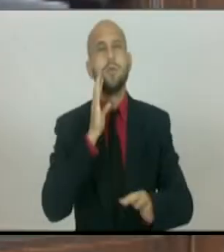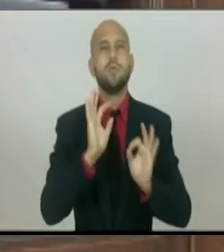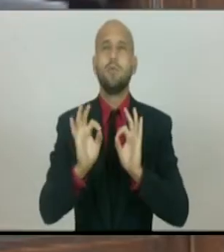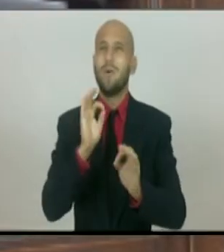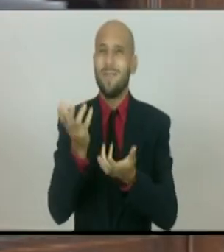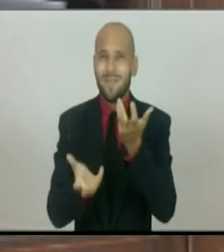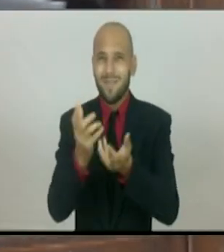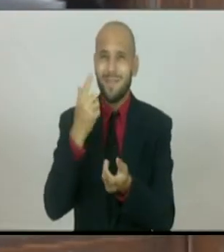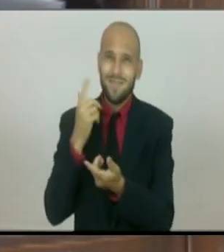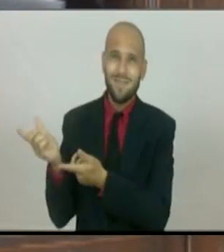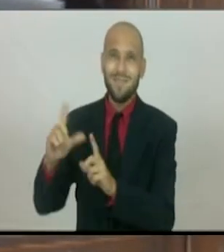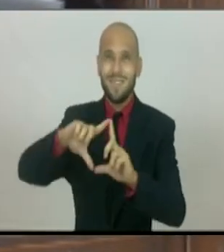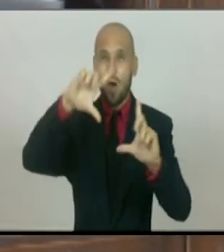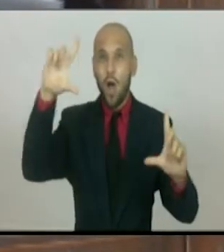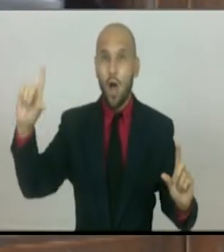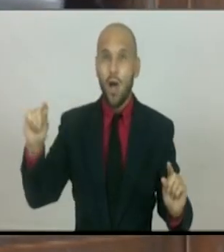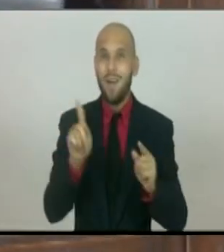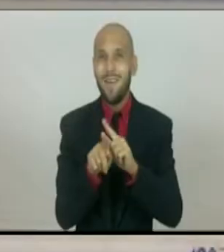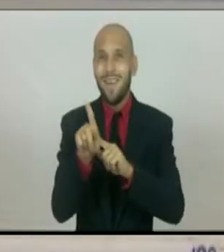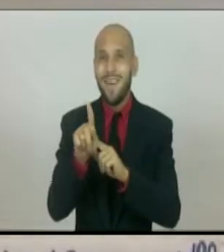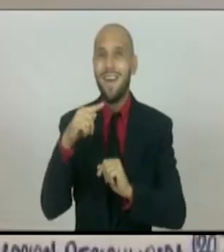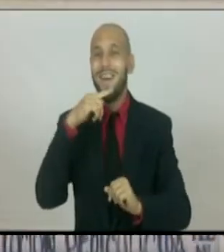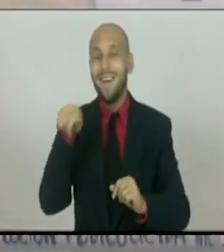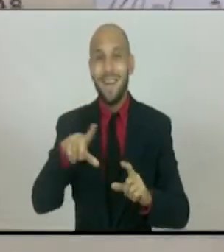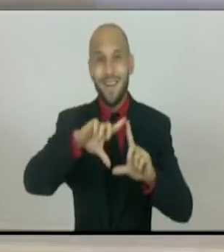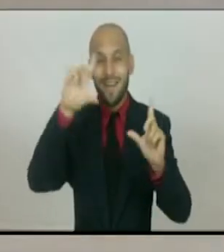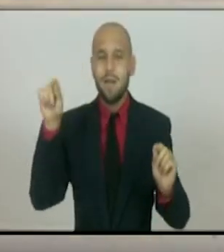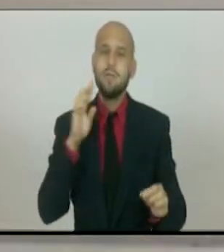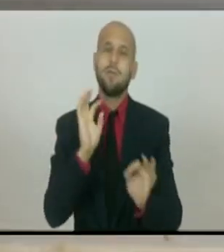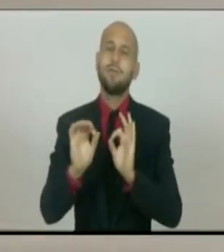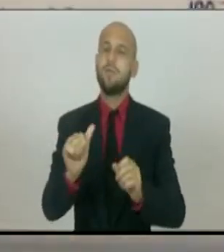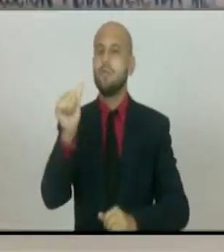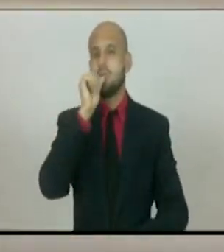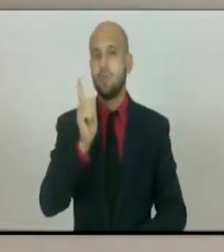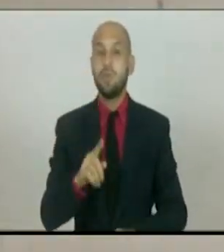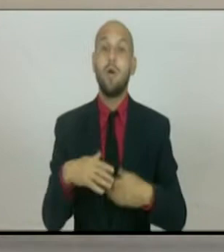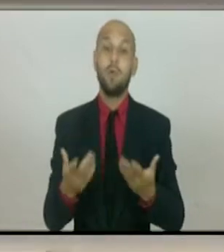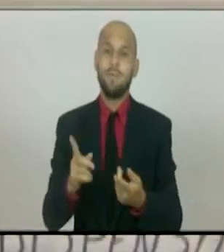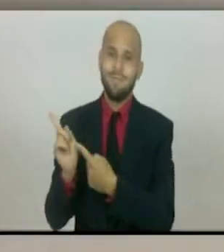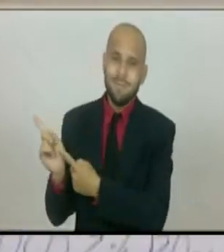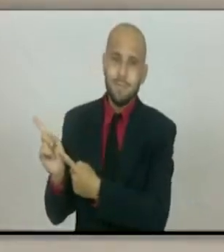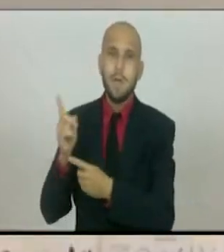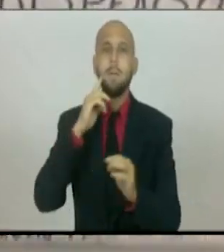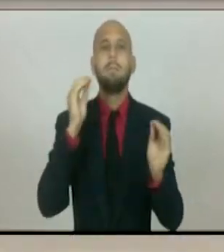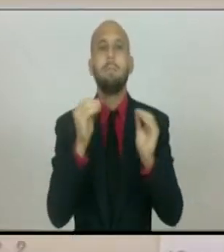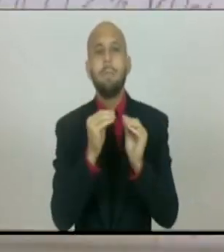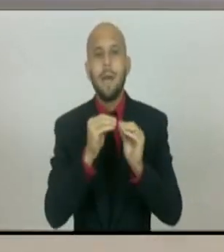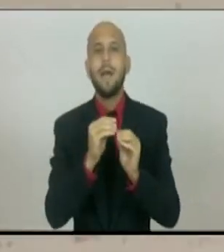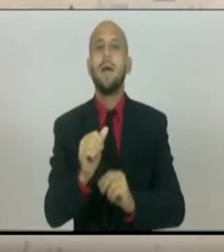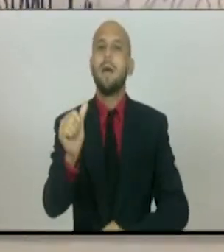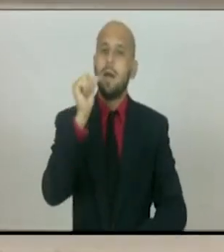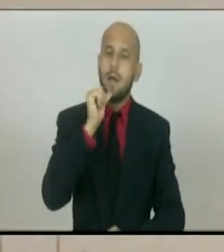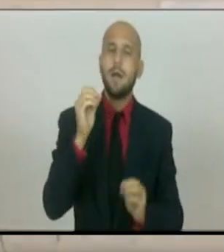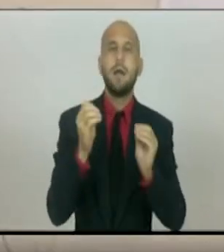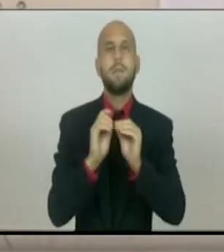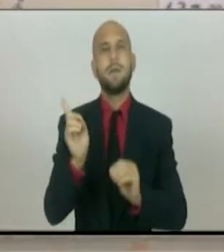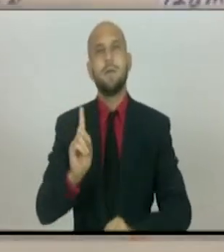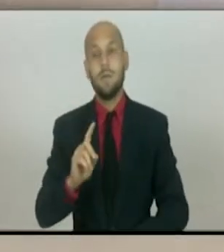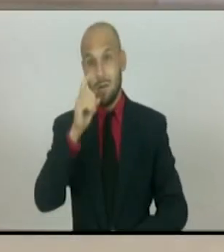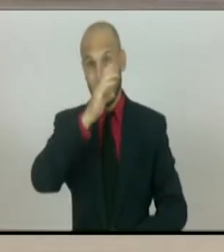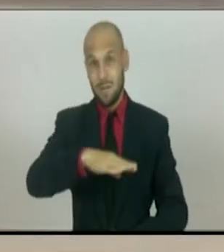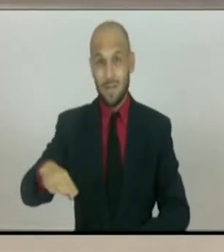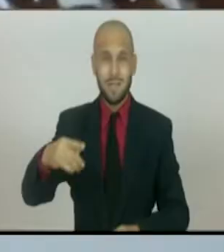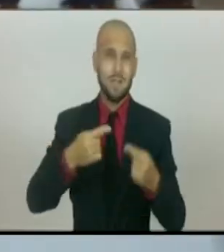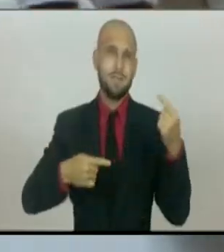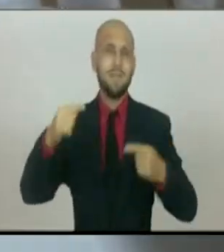de Farmacovigilancia sigue muy de cerca la seguridad de los productos de medicina natural y tradicional, donde las modalidades